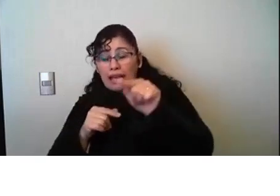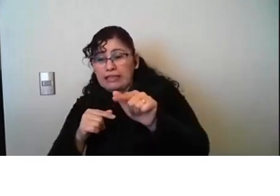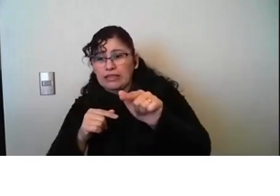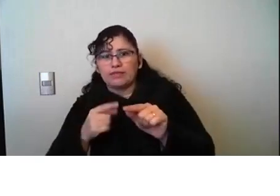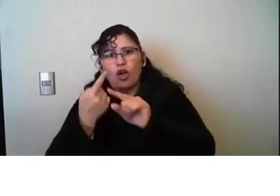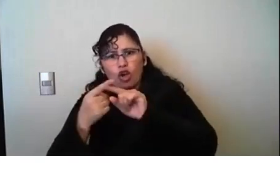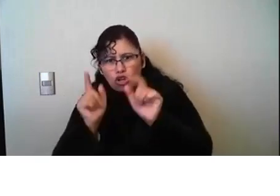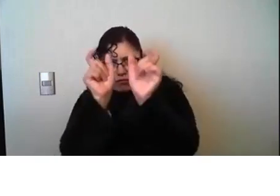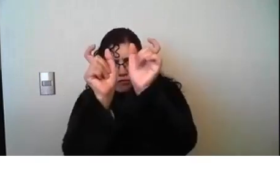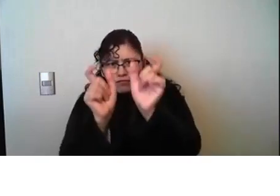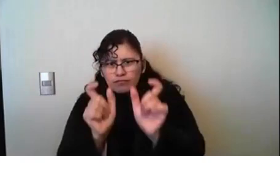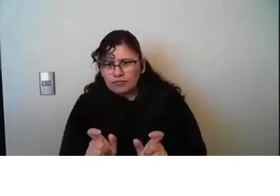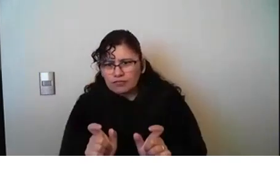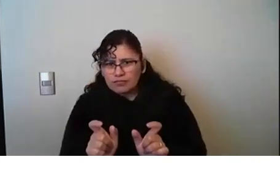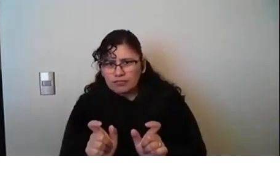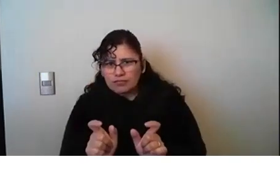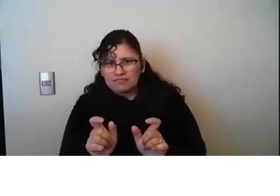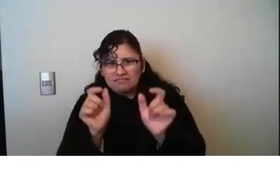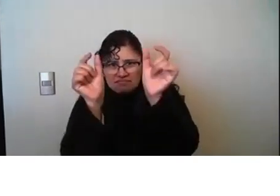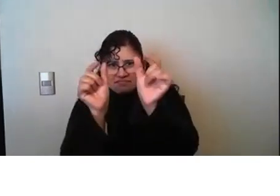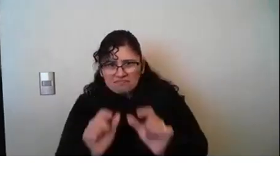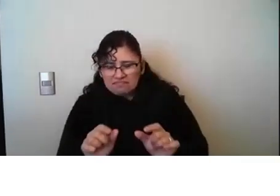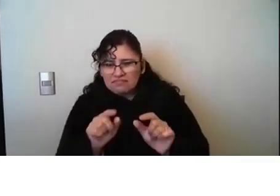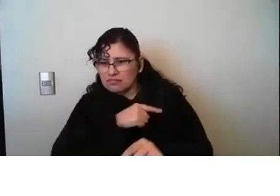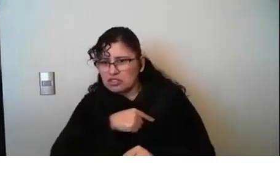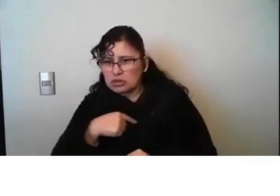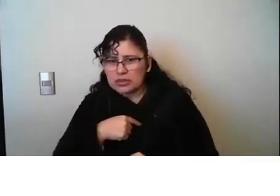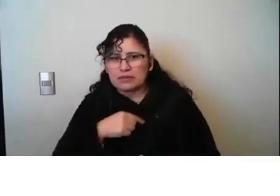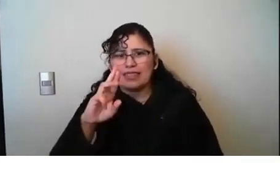Esto es paralelo a la vermis, y se le conoce como región